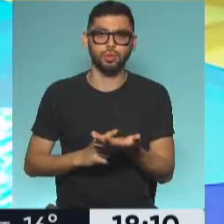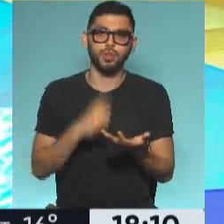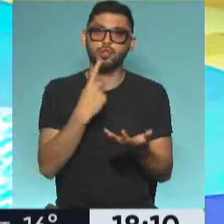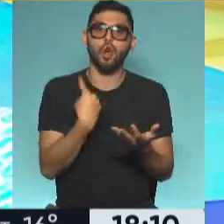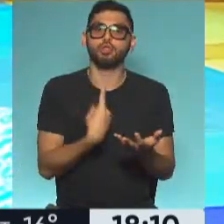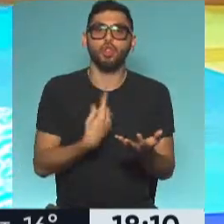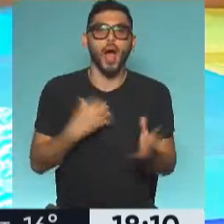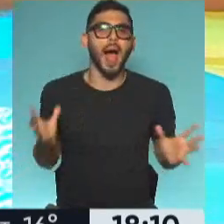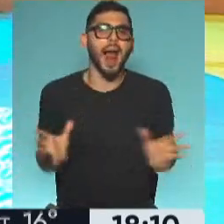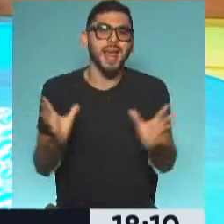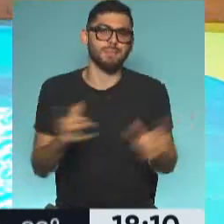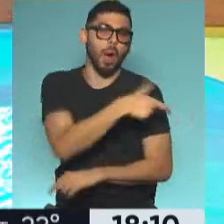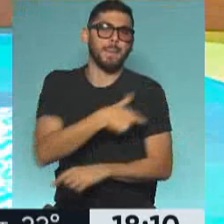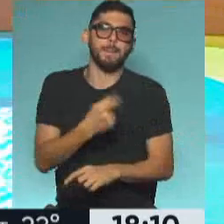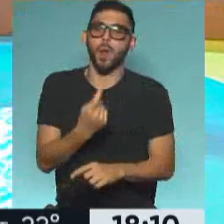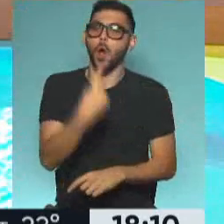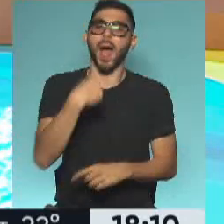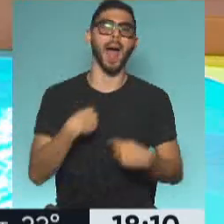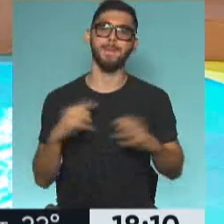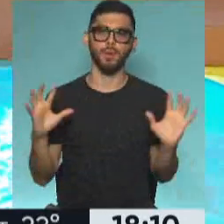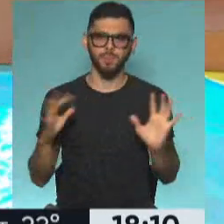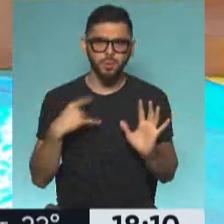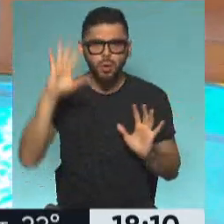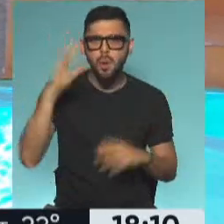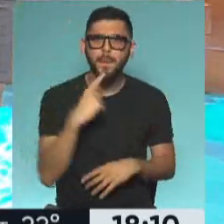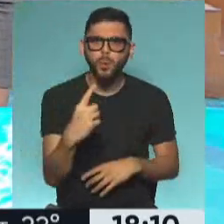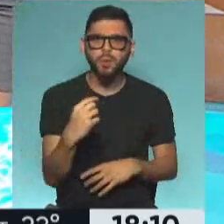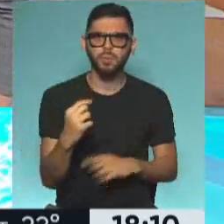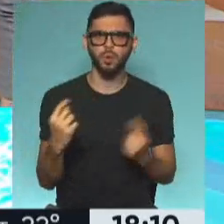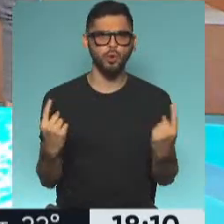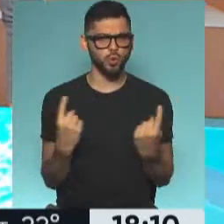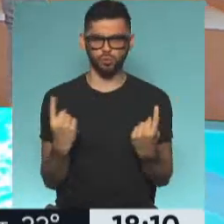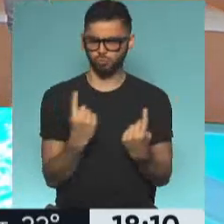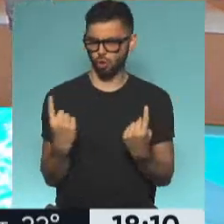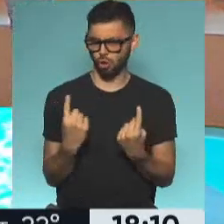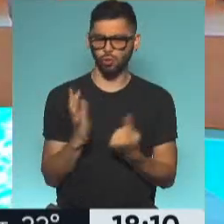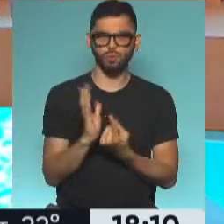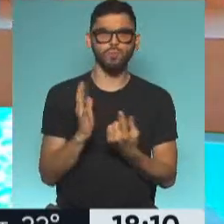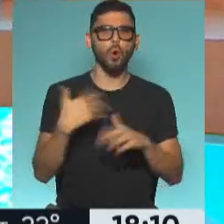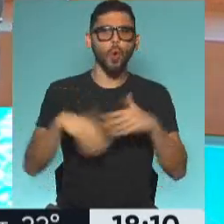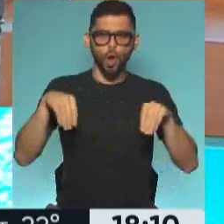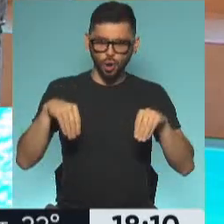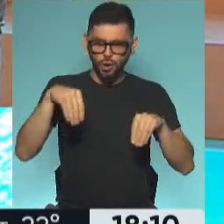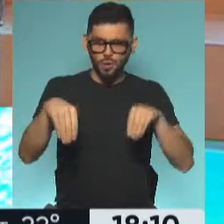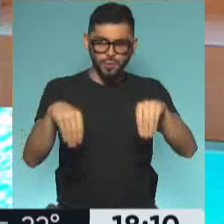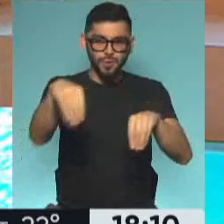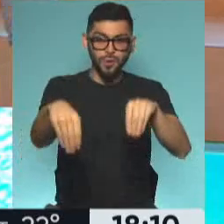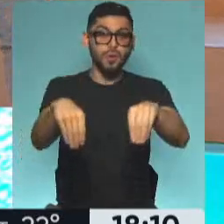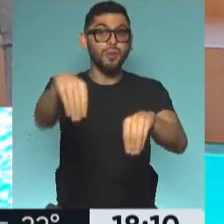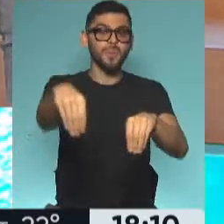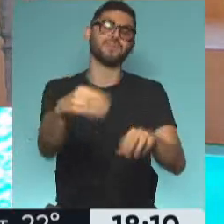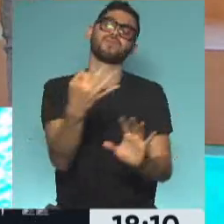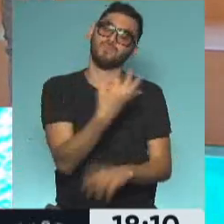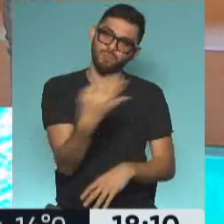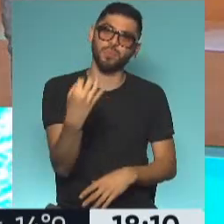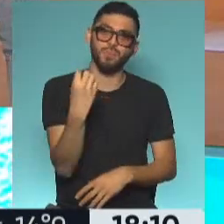pero no busquen respuestas en nosotros. ¿Puedo hacer una pregunta? Inés y yo vendríamos a ser como las fichas del juego, ¿no? O sea, se toma la decisión.